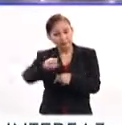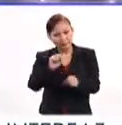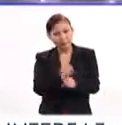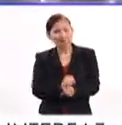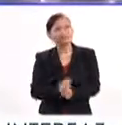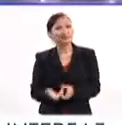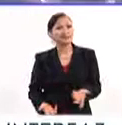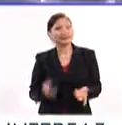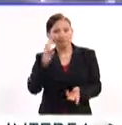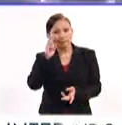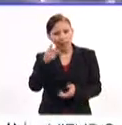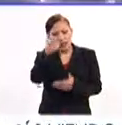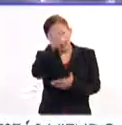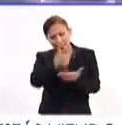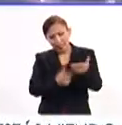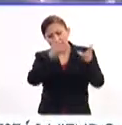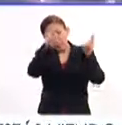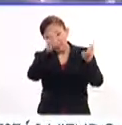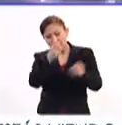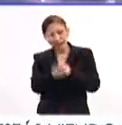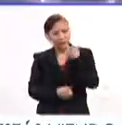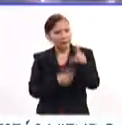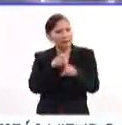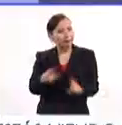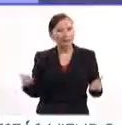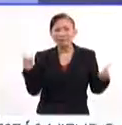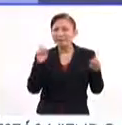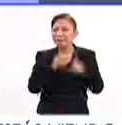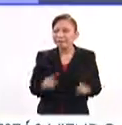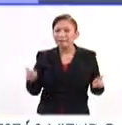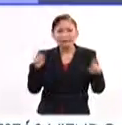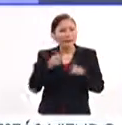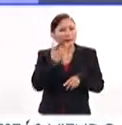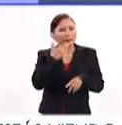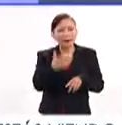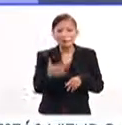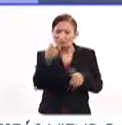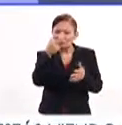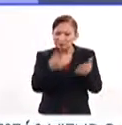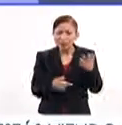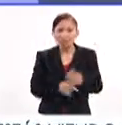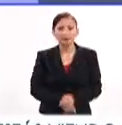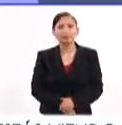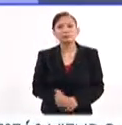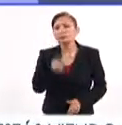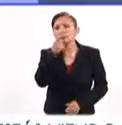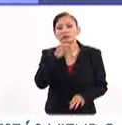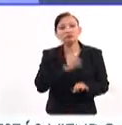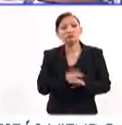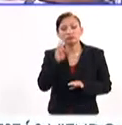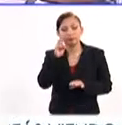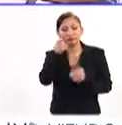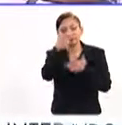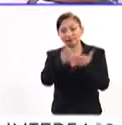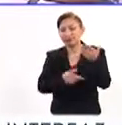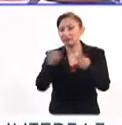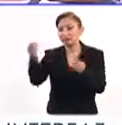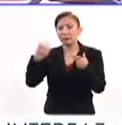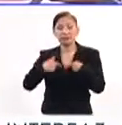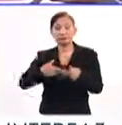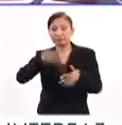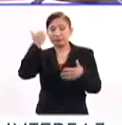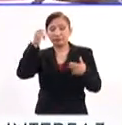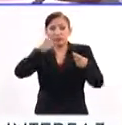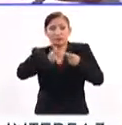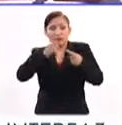semana, vean la cartelera, hay muchas muy buenas opciones. Dinos qué carteleras ver, porque hay mucha gente que ni